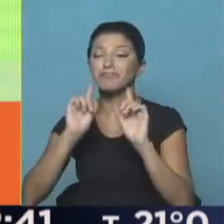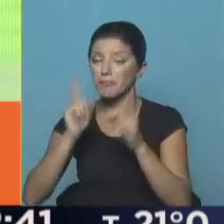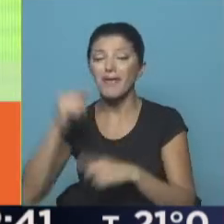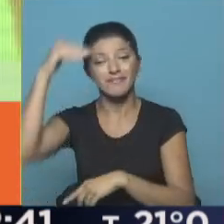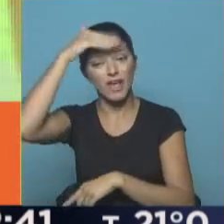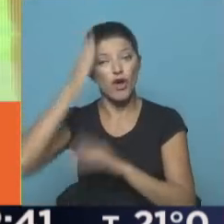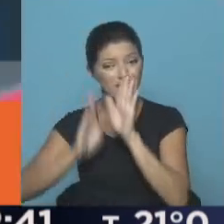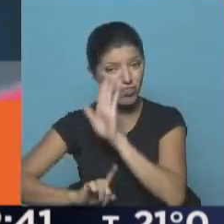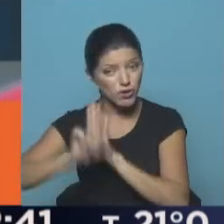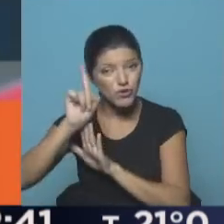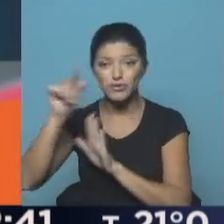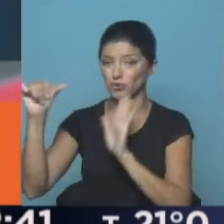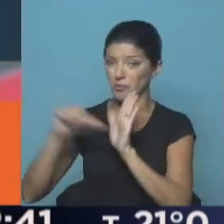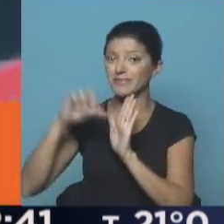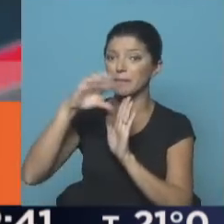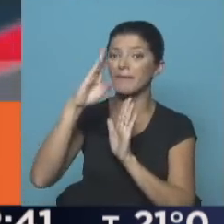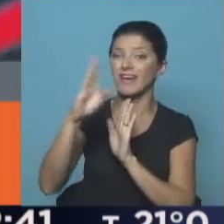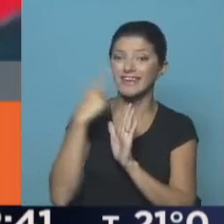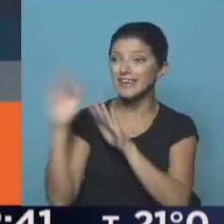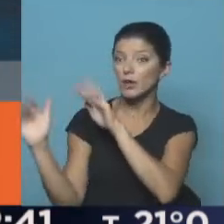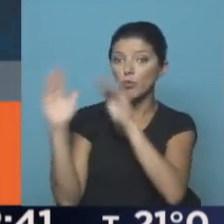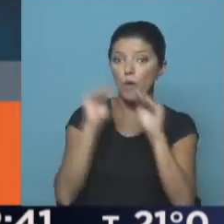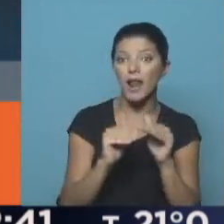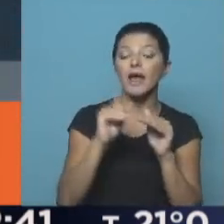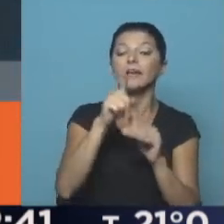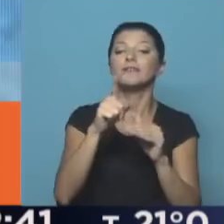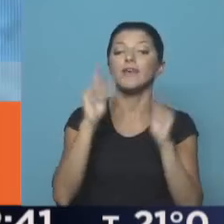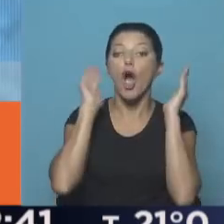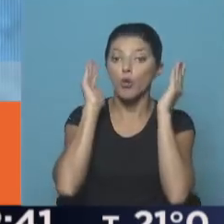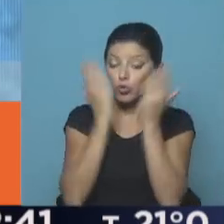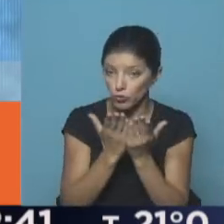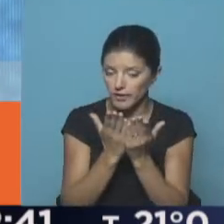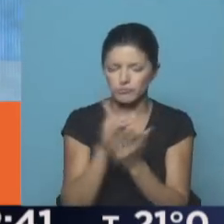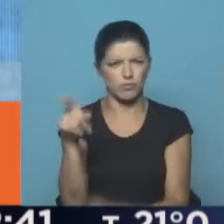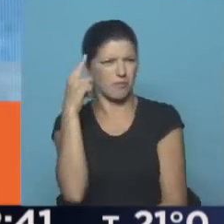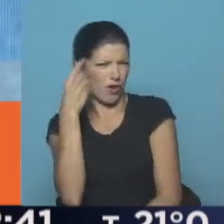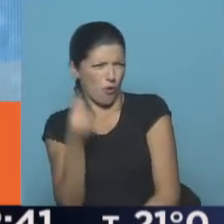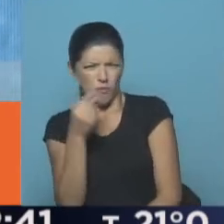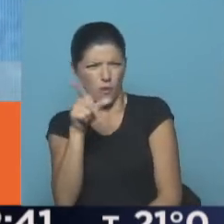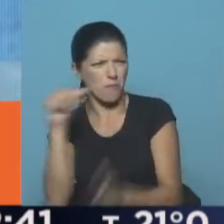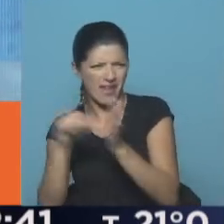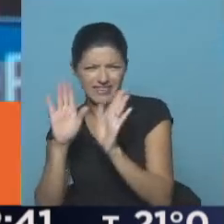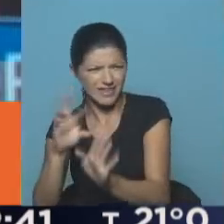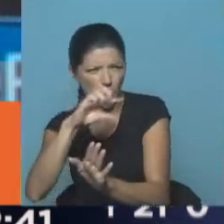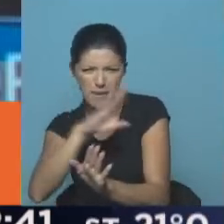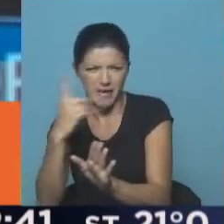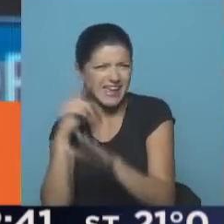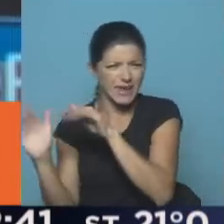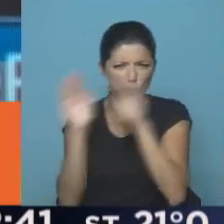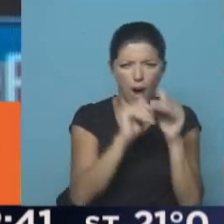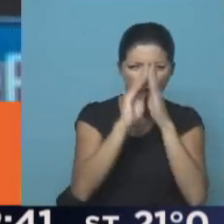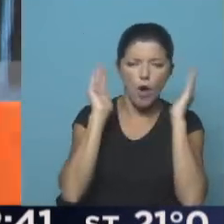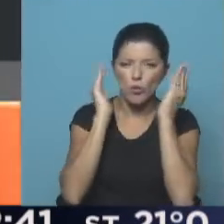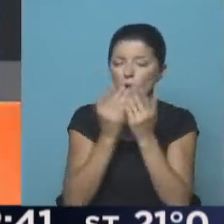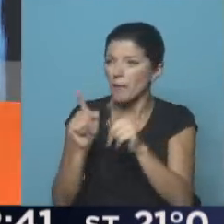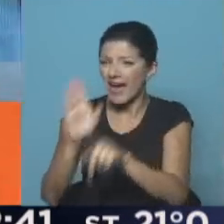un país, yo estaba mirando, tiene el PBI de Honduras. Uno puede decir cómo un país que tiene el PBI de Honduras logra tal nivel de sofisticación